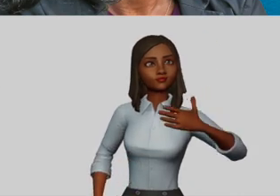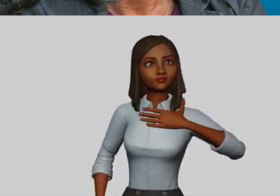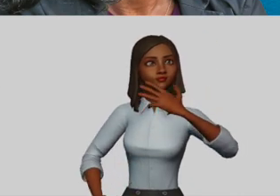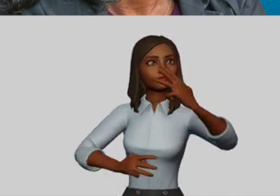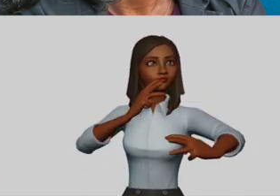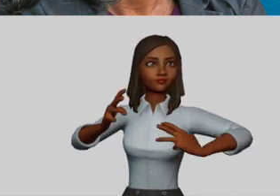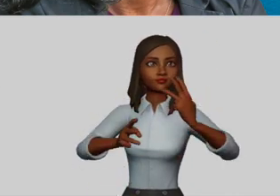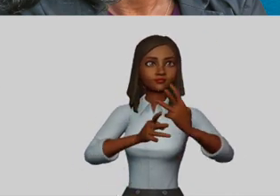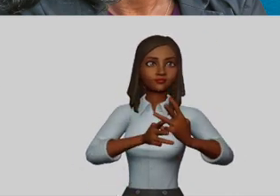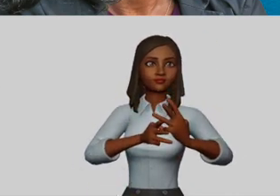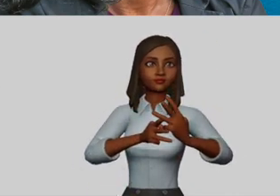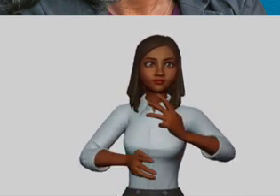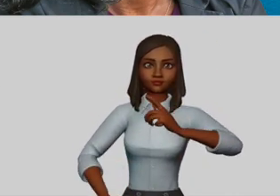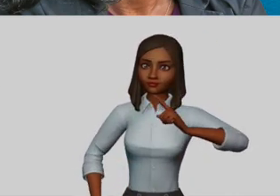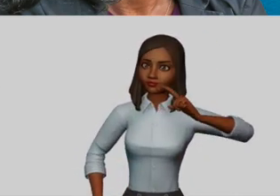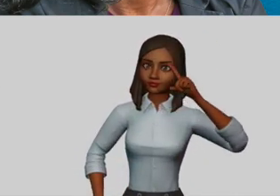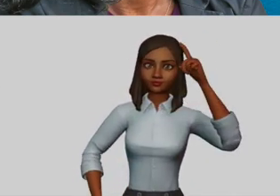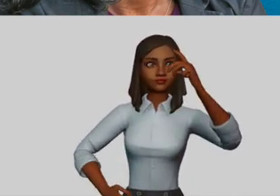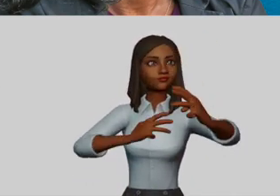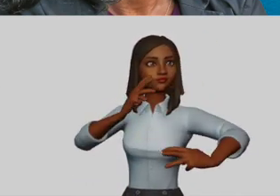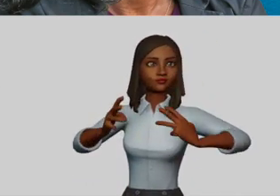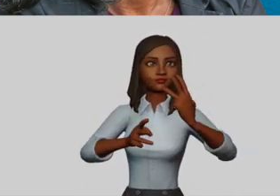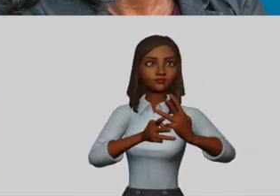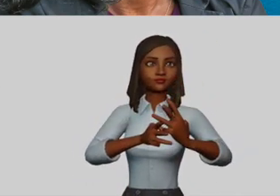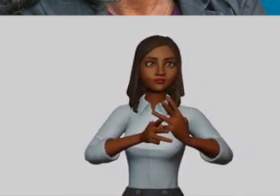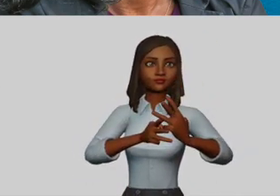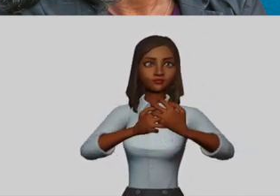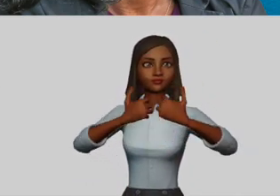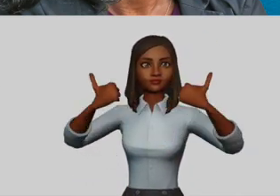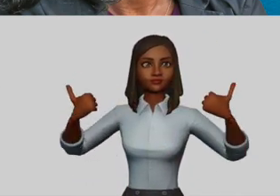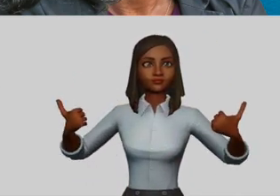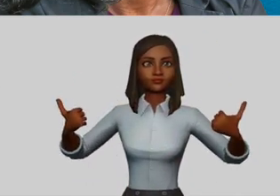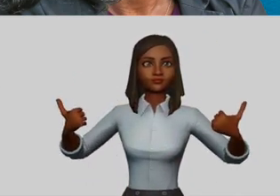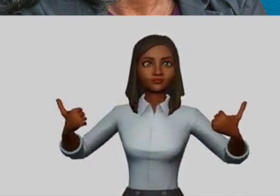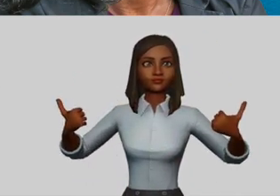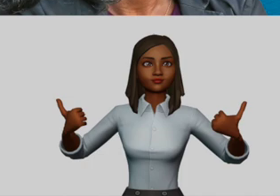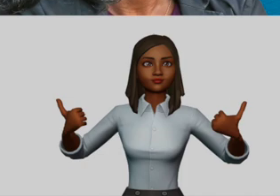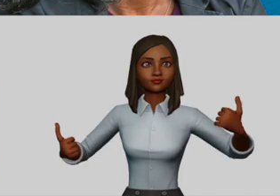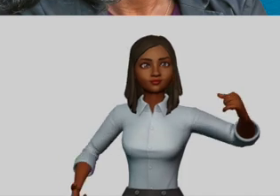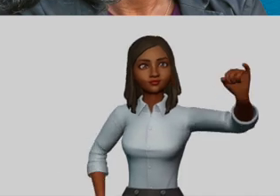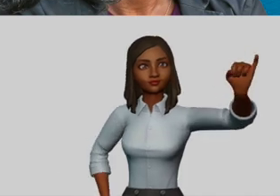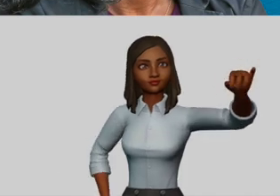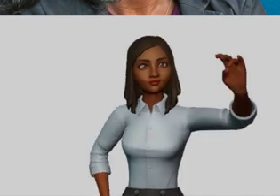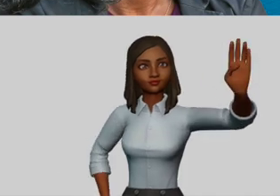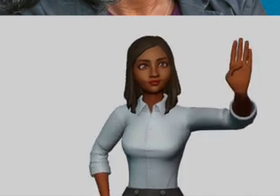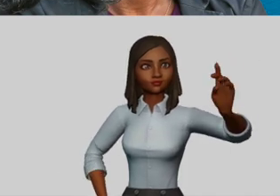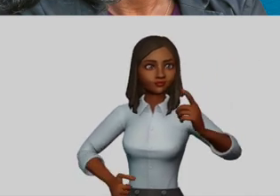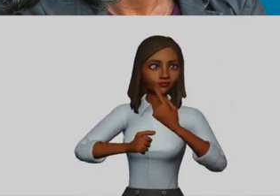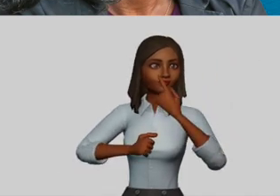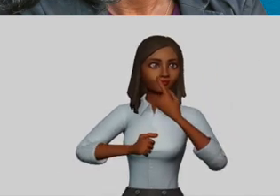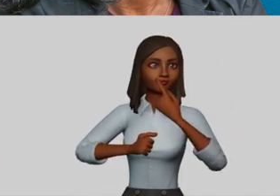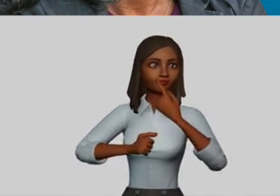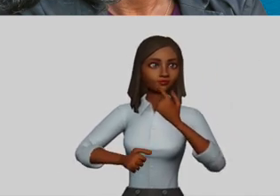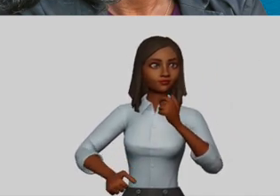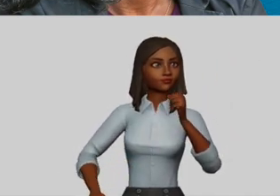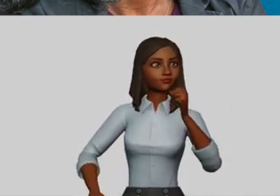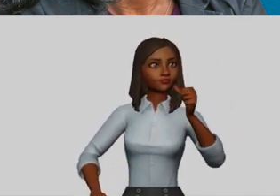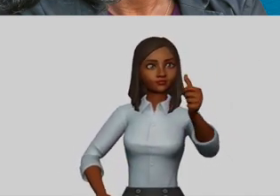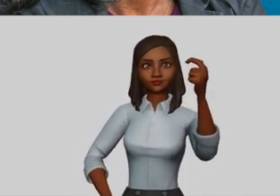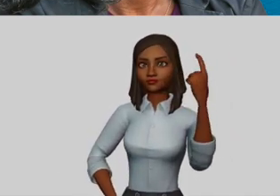no quiero que nadie que escuche lo que estamos diciendo lo coja eso como una excusa para no tratar.